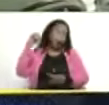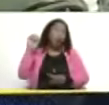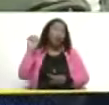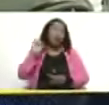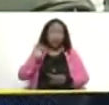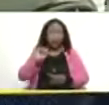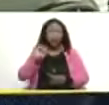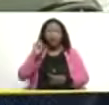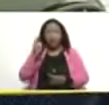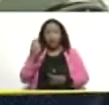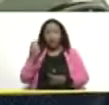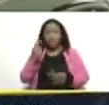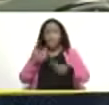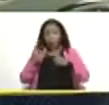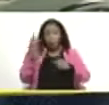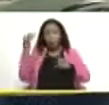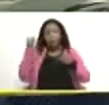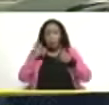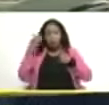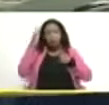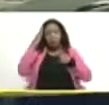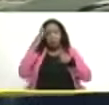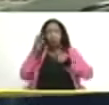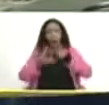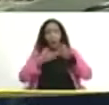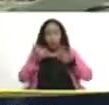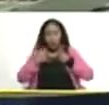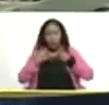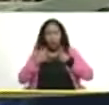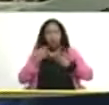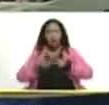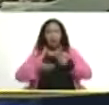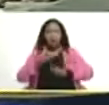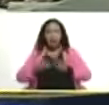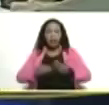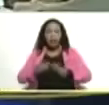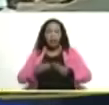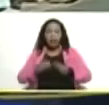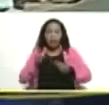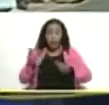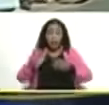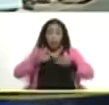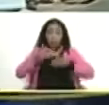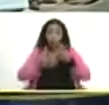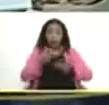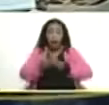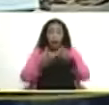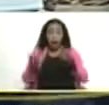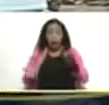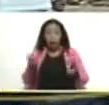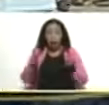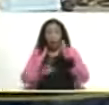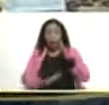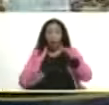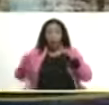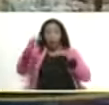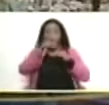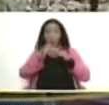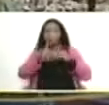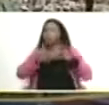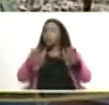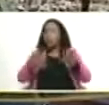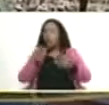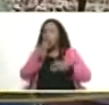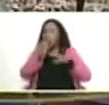pero sabemos hacerlo, tenemos cómo hacerlo. Y en esa medida ir avanzando hacia un equilibrio superior entre